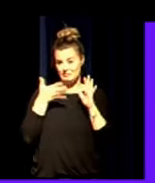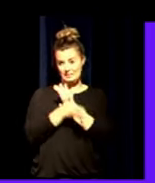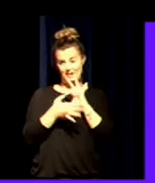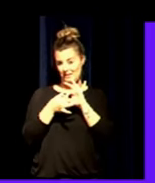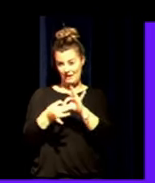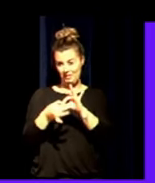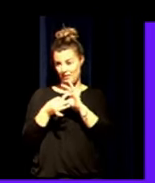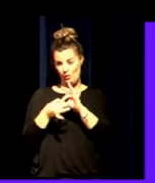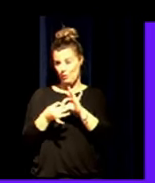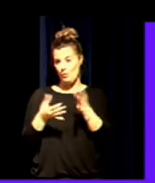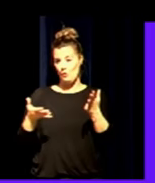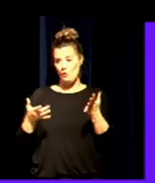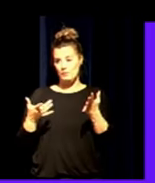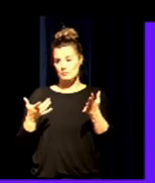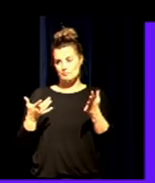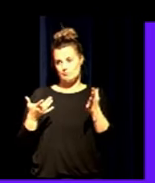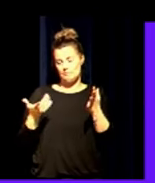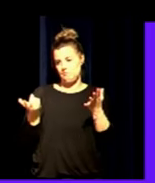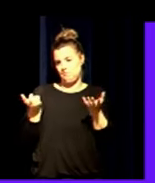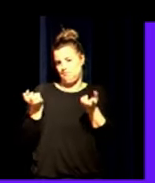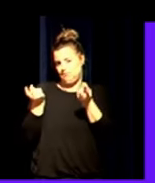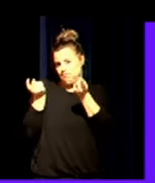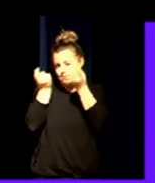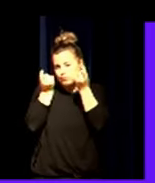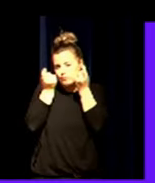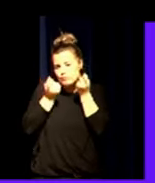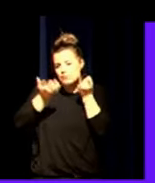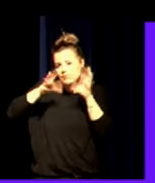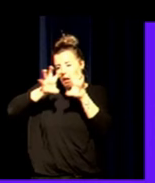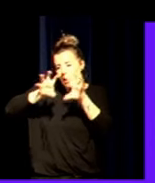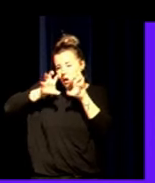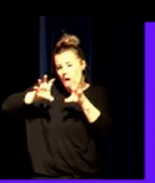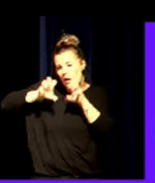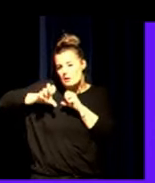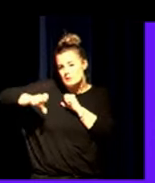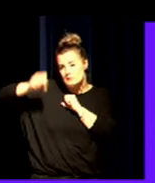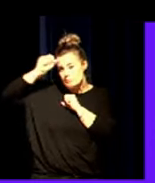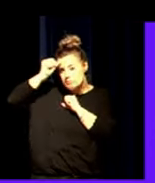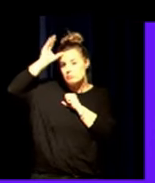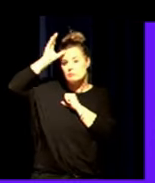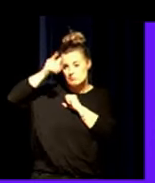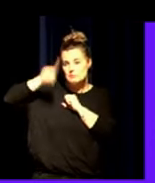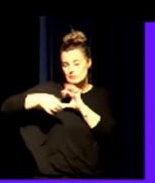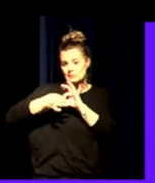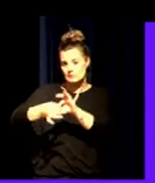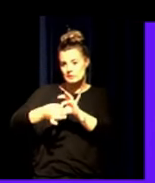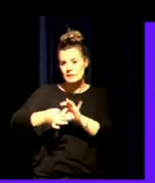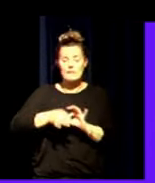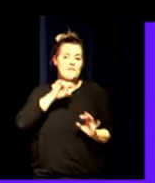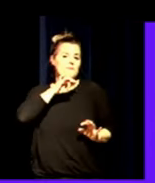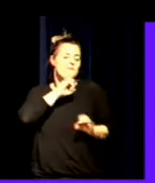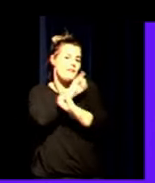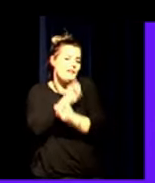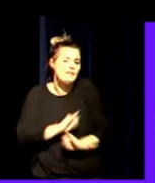que está conectado con el rendimiento académico, con la satisfacción y con la felicidad de nuestros alumnos y de nuestras alumnas, con